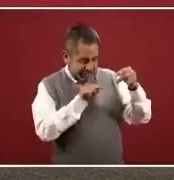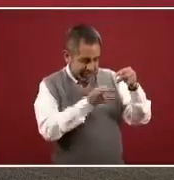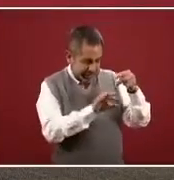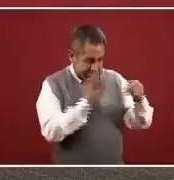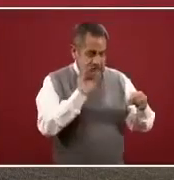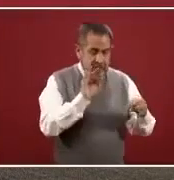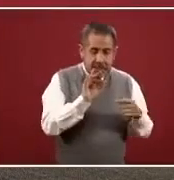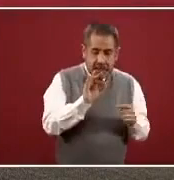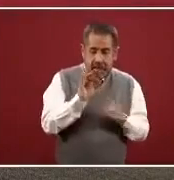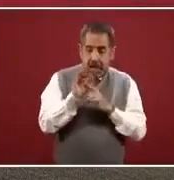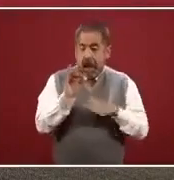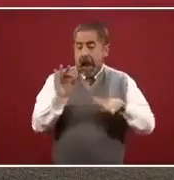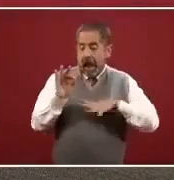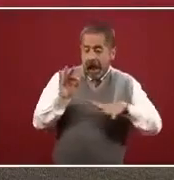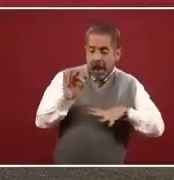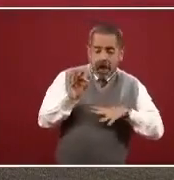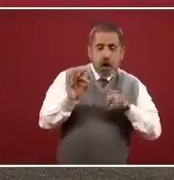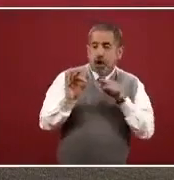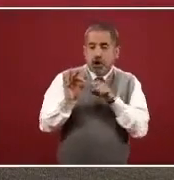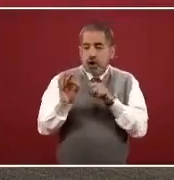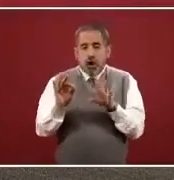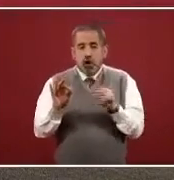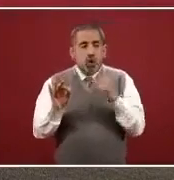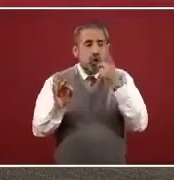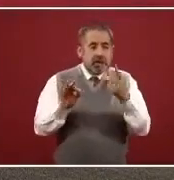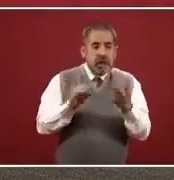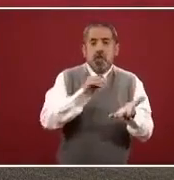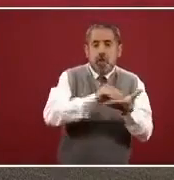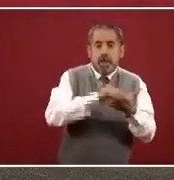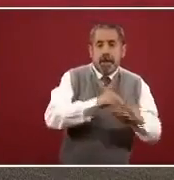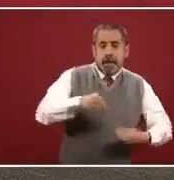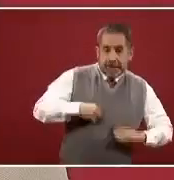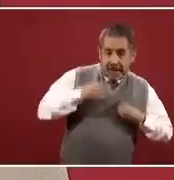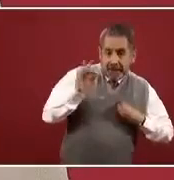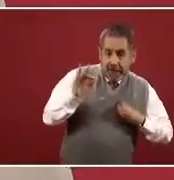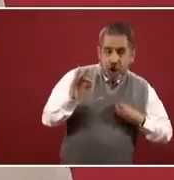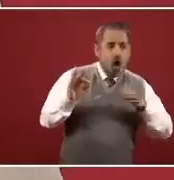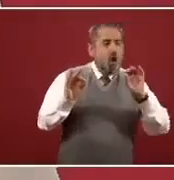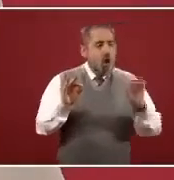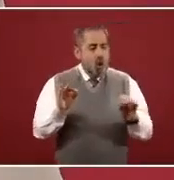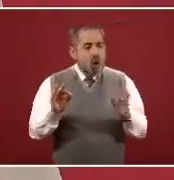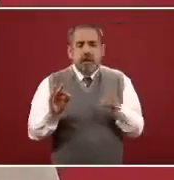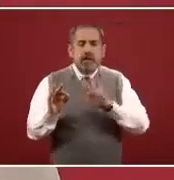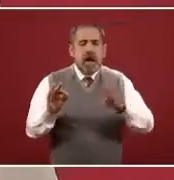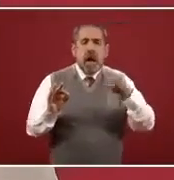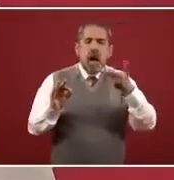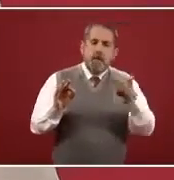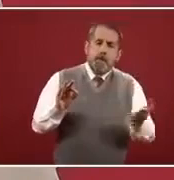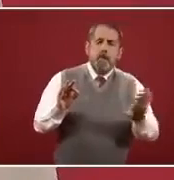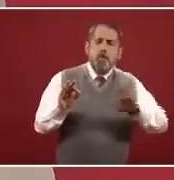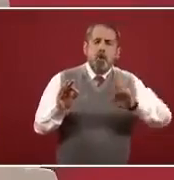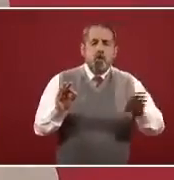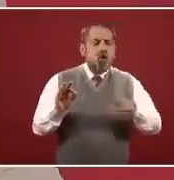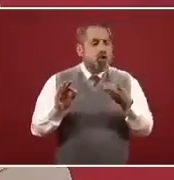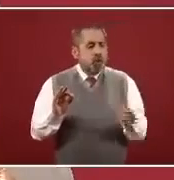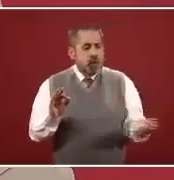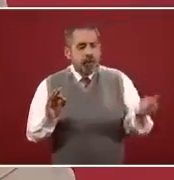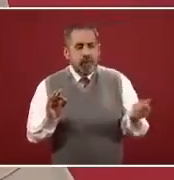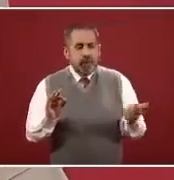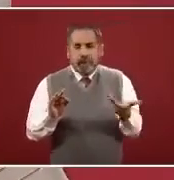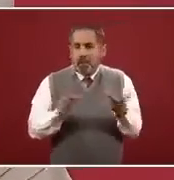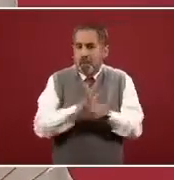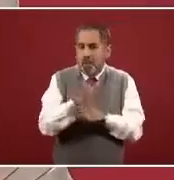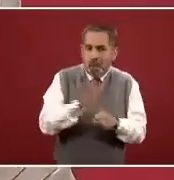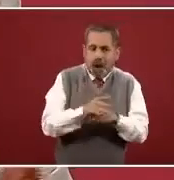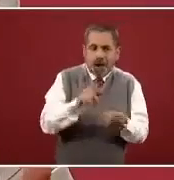activo, con capacidad de producir enfermedad, o es material genético que ya quedó en la vía respiratoria después de